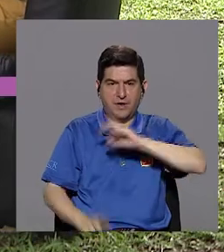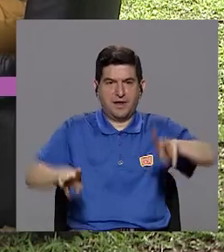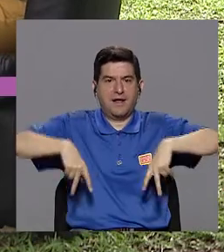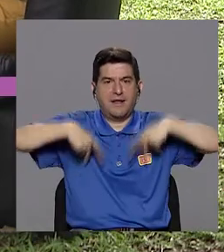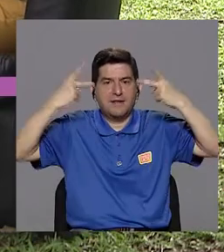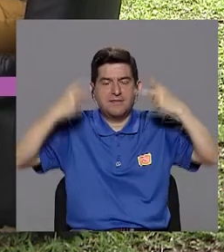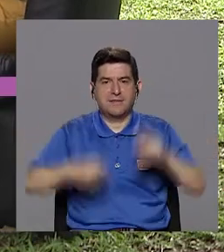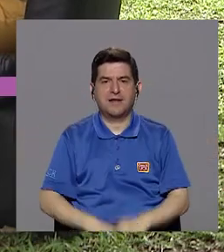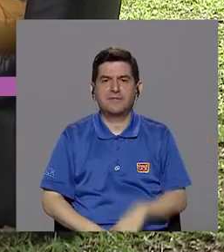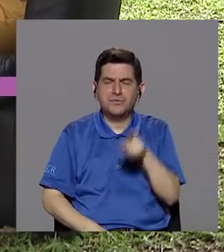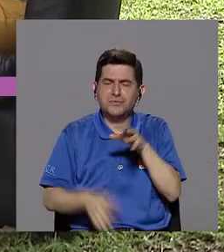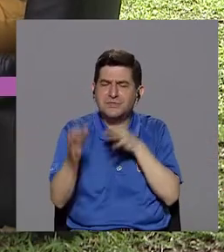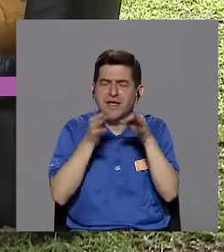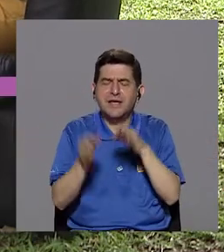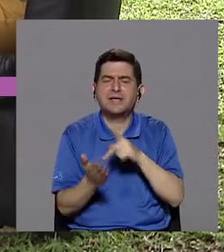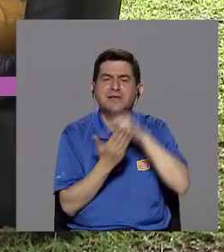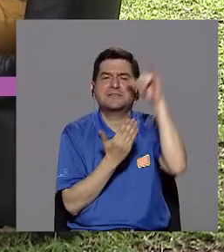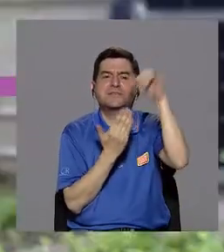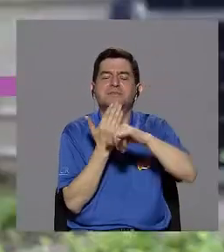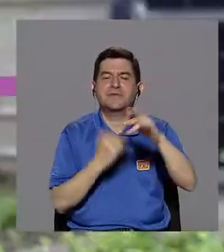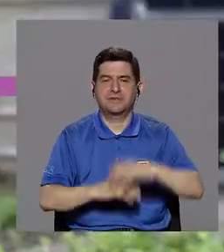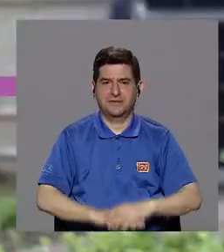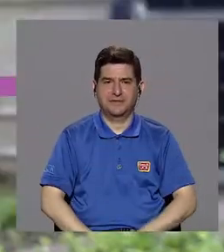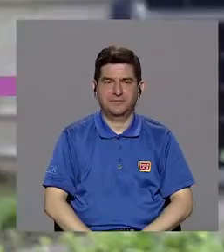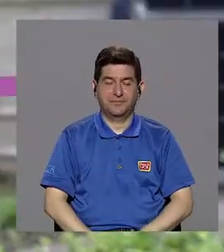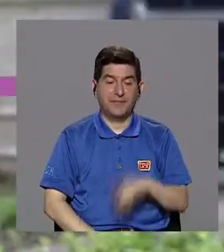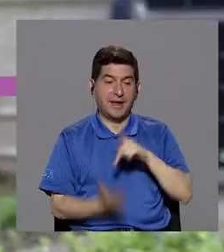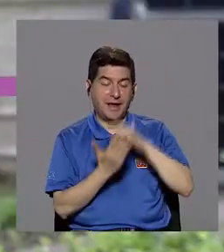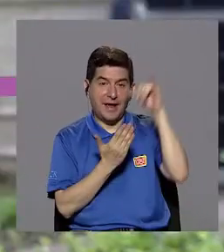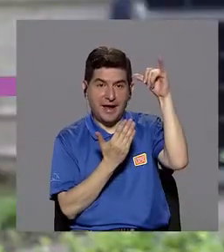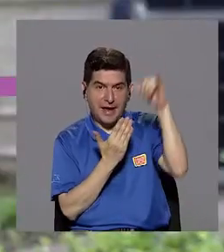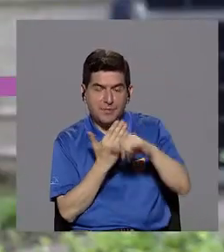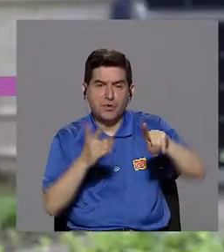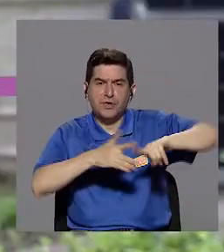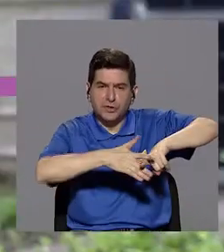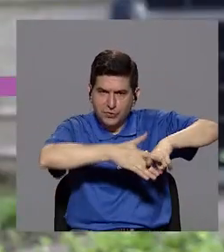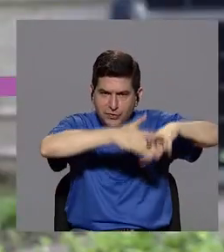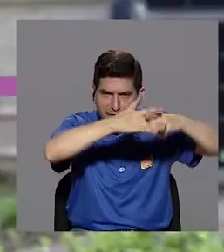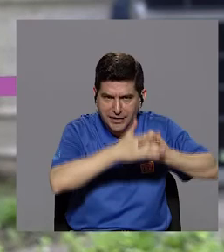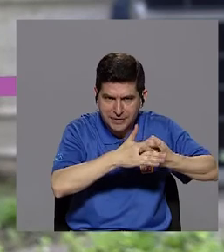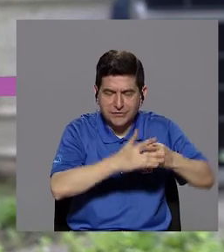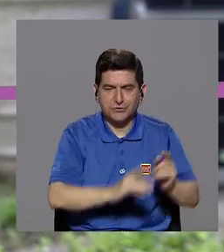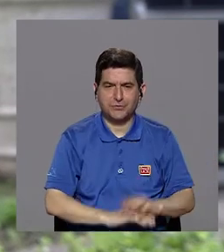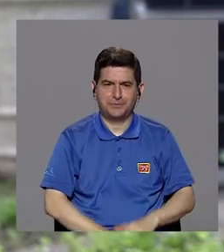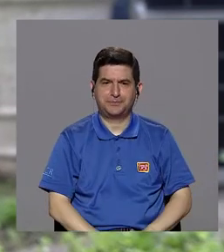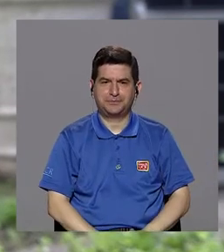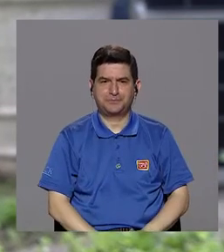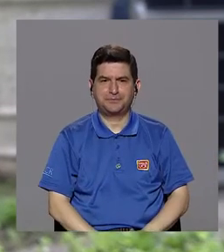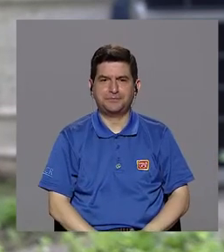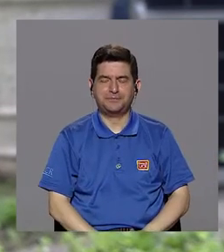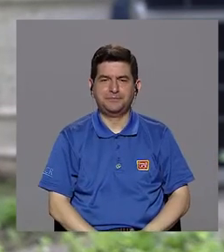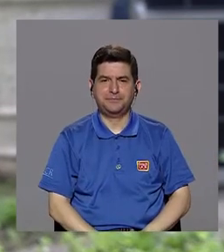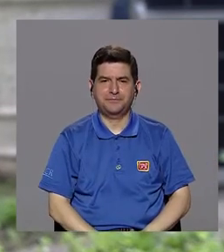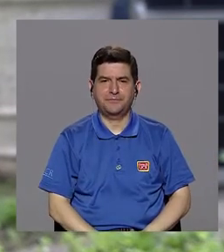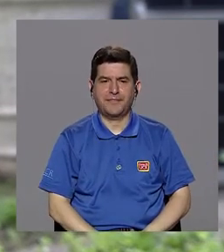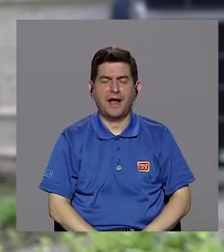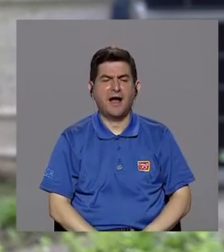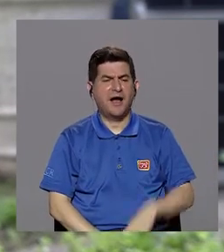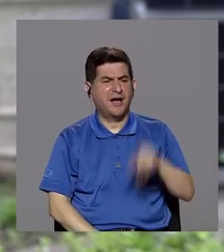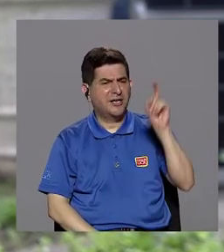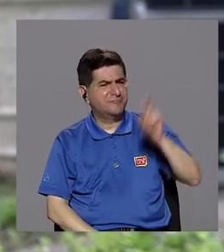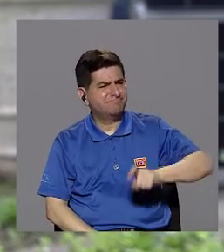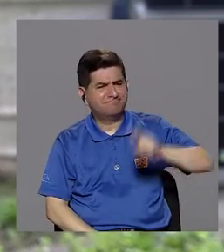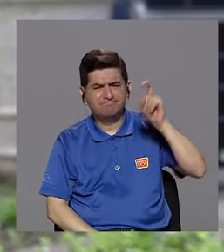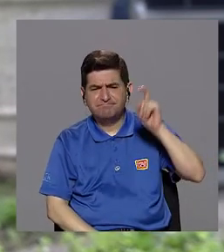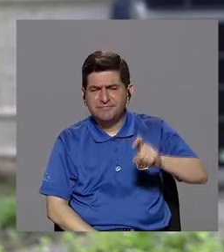de vida. Cuéntenos de ese proyecto. Muy bien, este proyecto nació porque se vio la